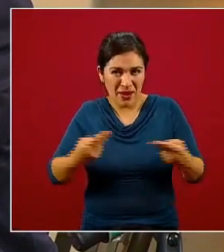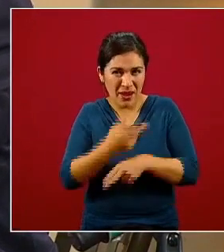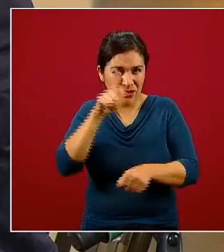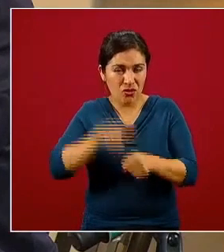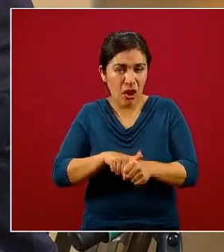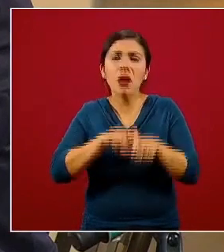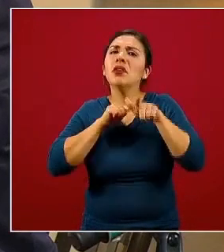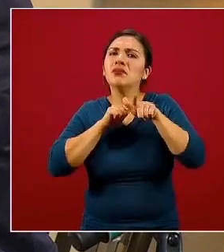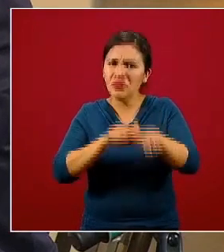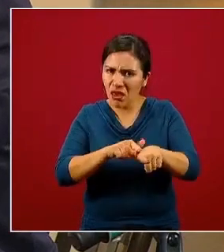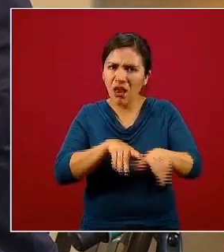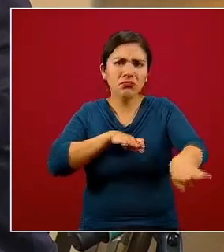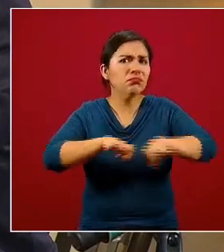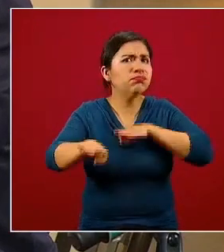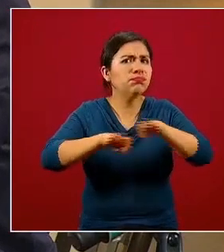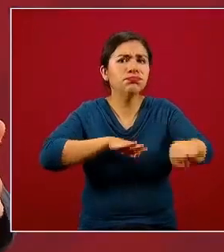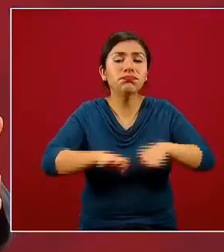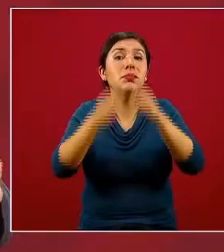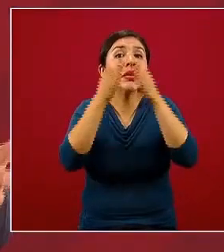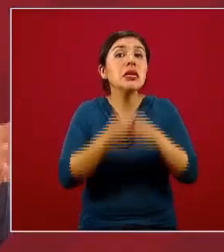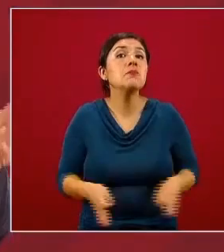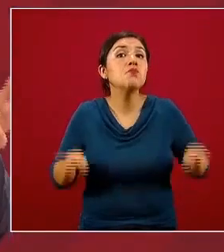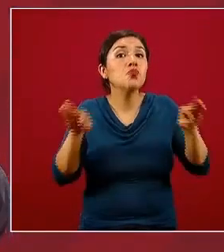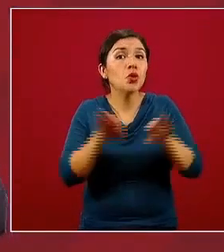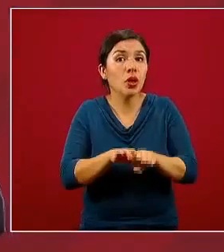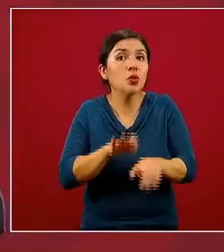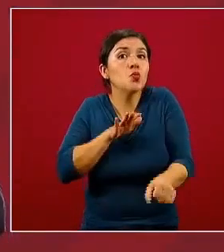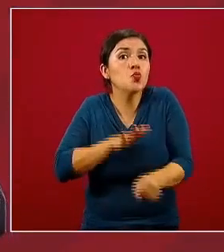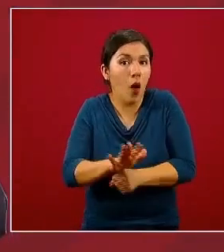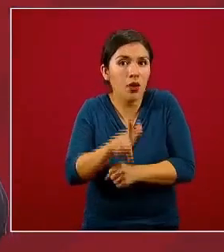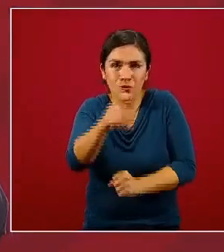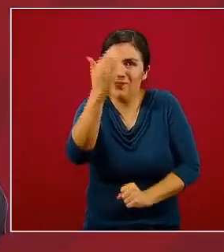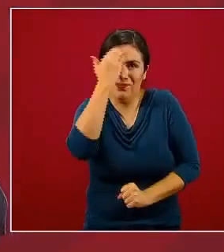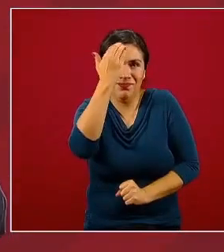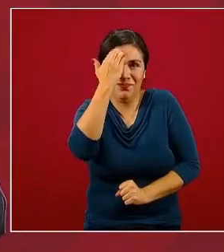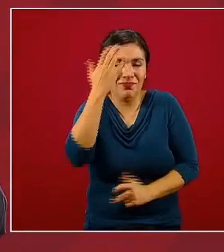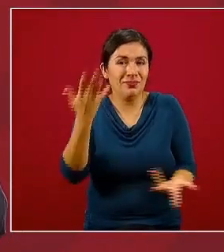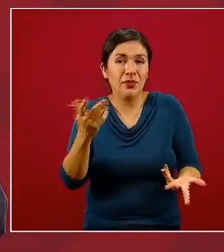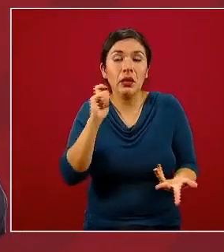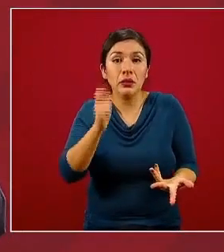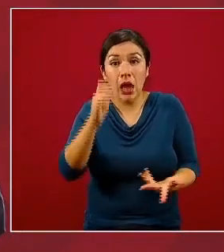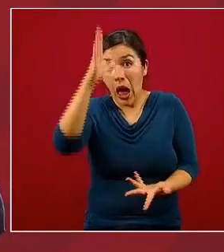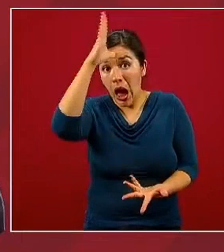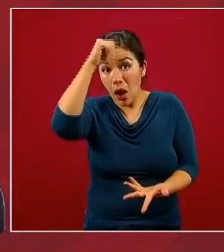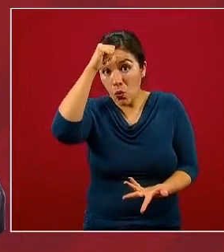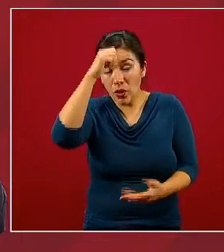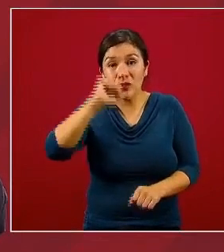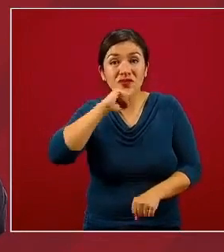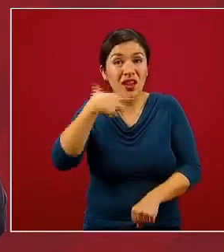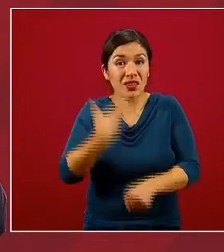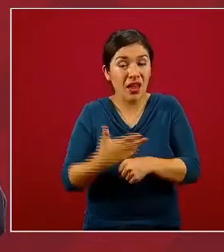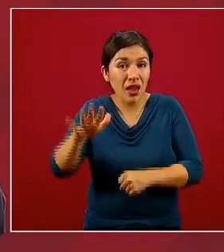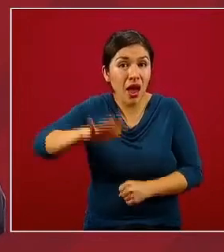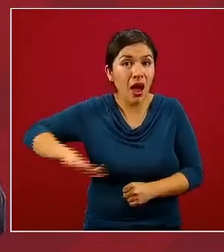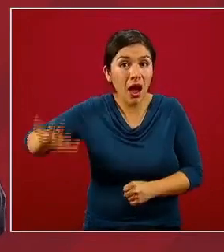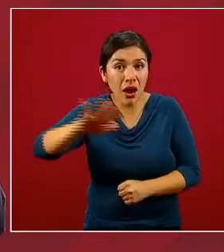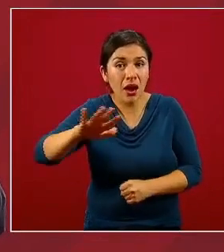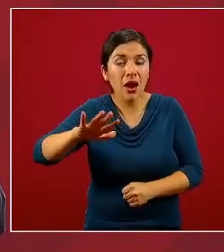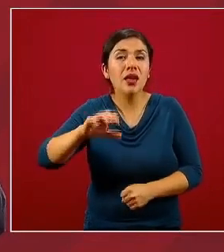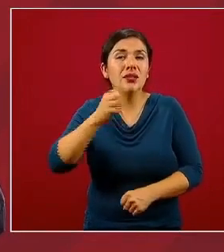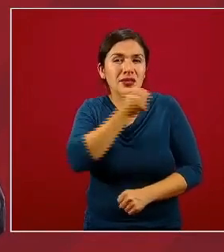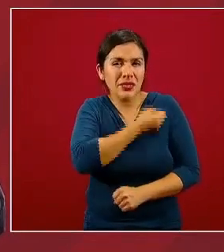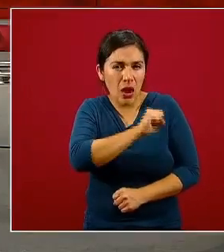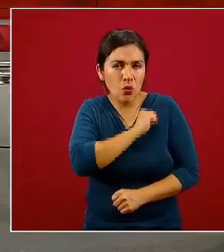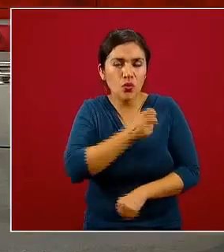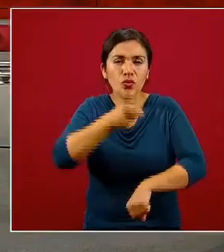han continuado operando las actividades esenciales, y ustedes conocen que en el acuerdo secretarial de la Secretaría de Salud